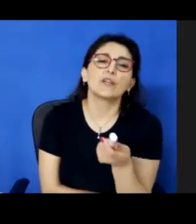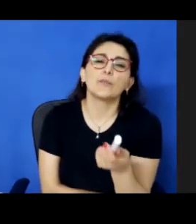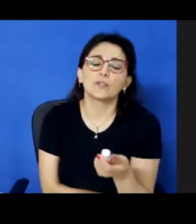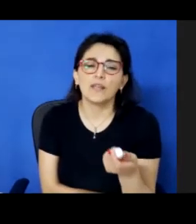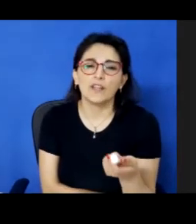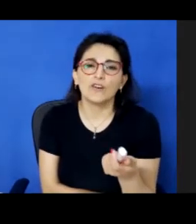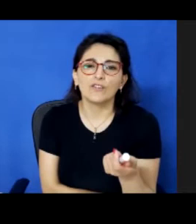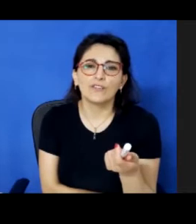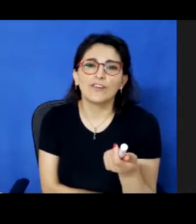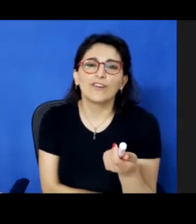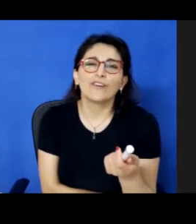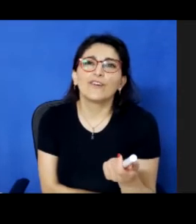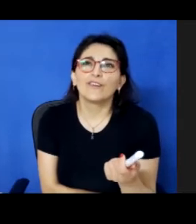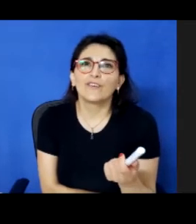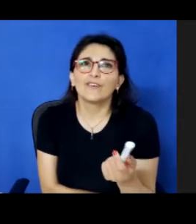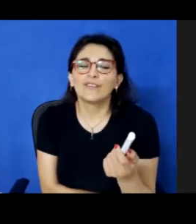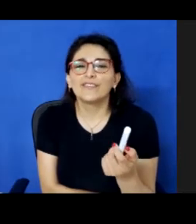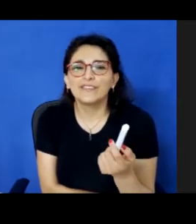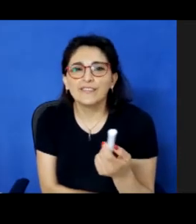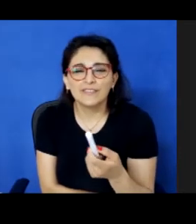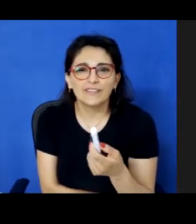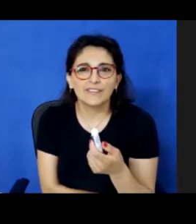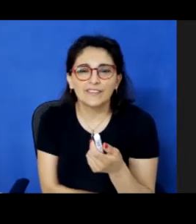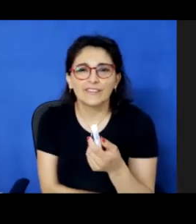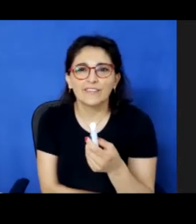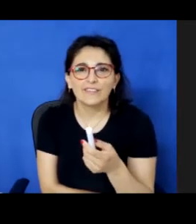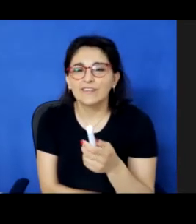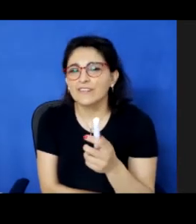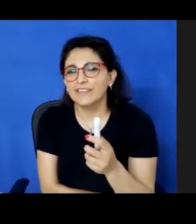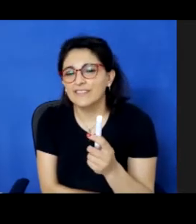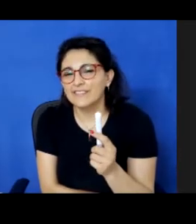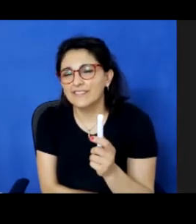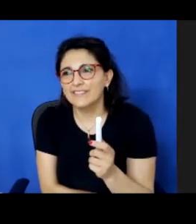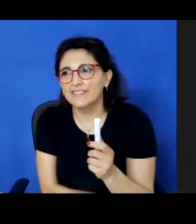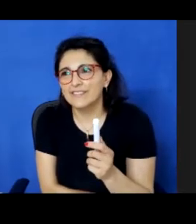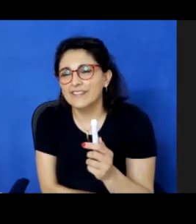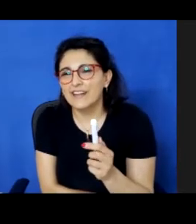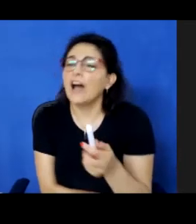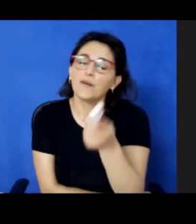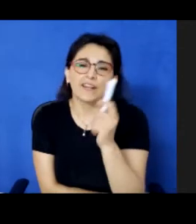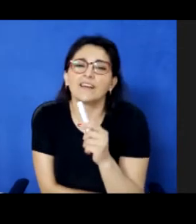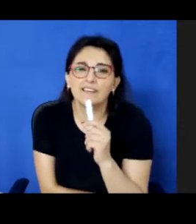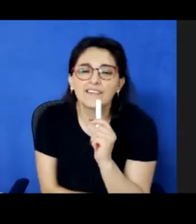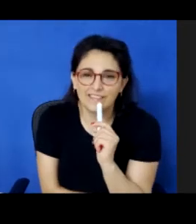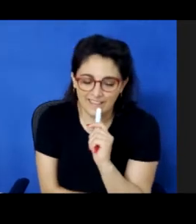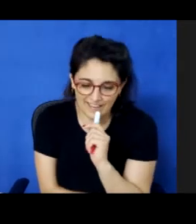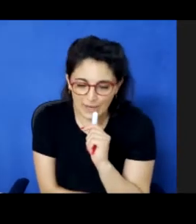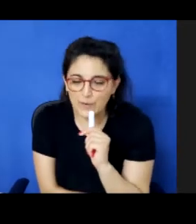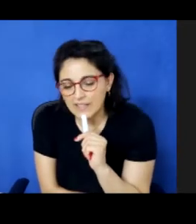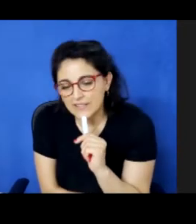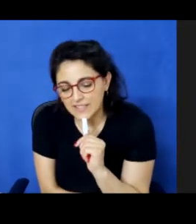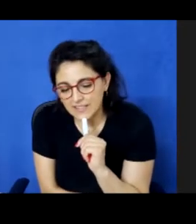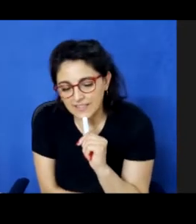dije 1,5 kilómetros. 1,5 kilómetros, pero escúchame, yo te pongo que hay una oferta de cartera si lo haces. Ah, es